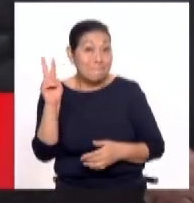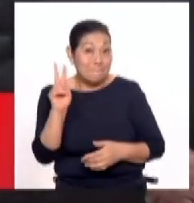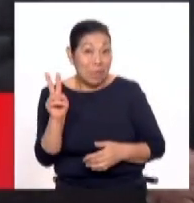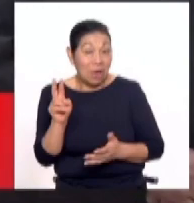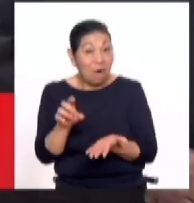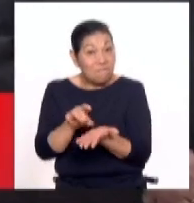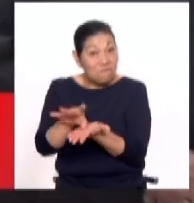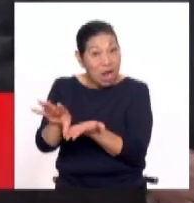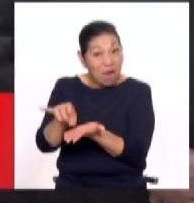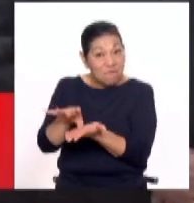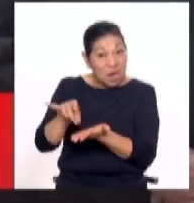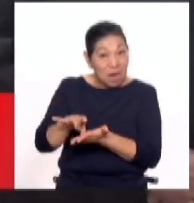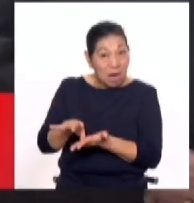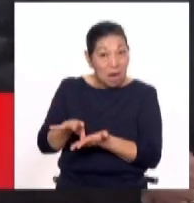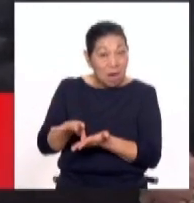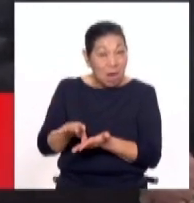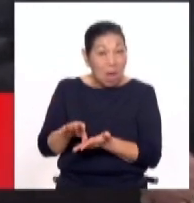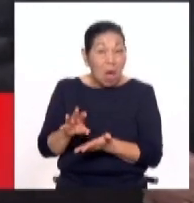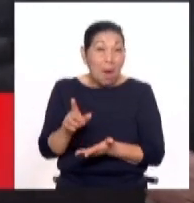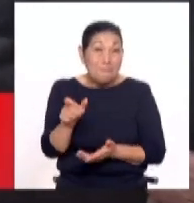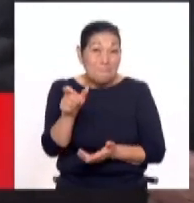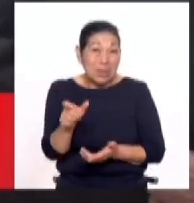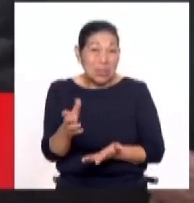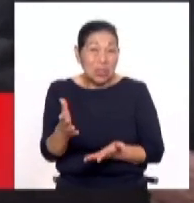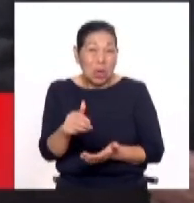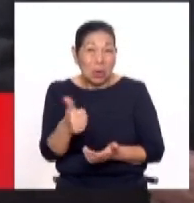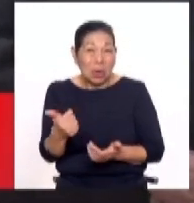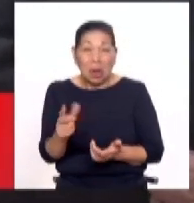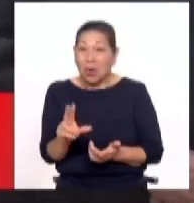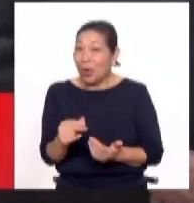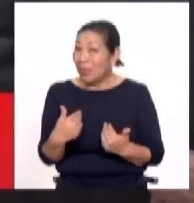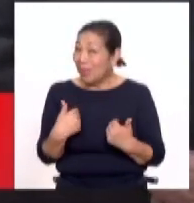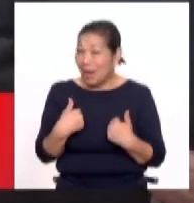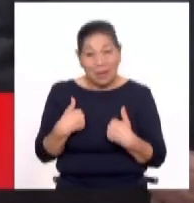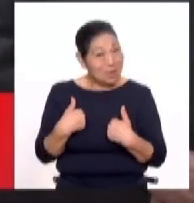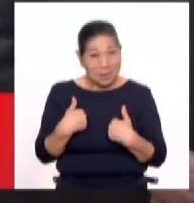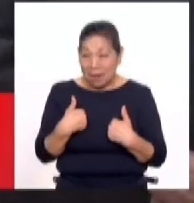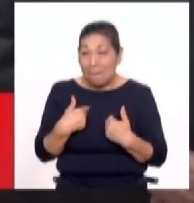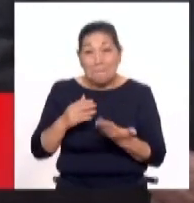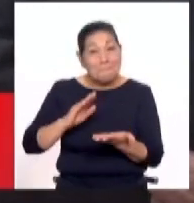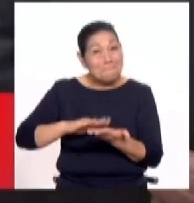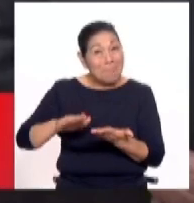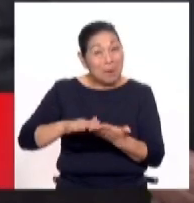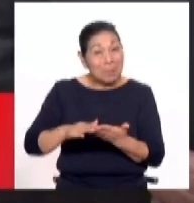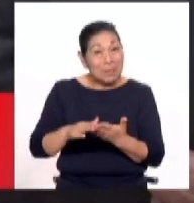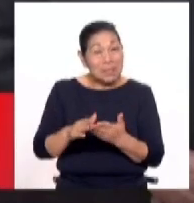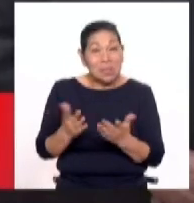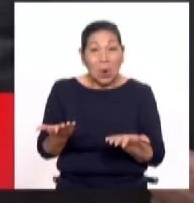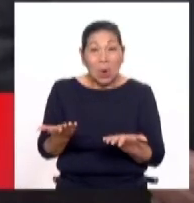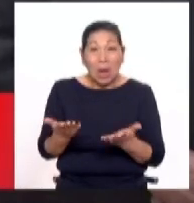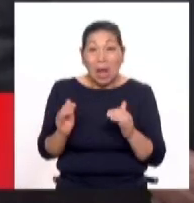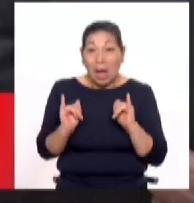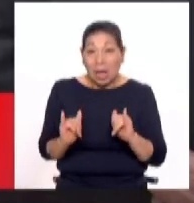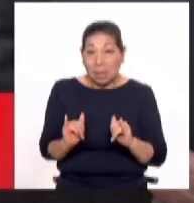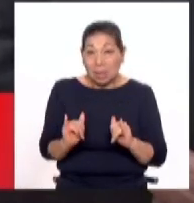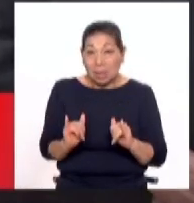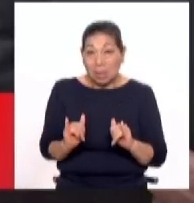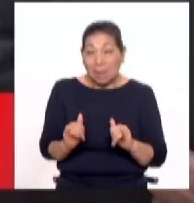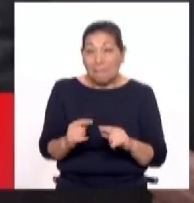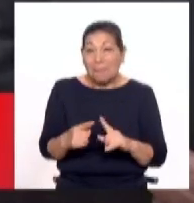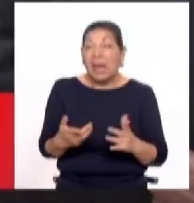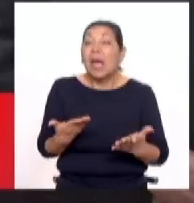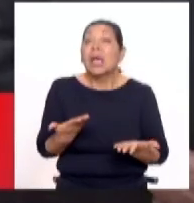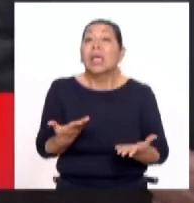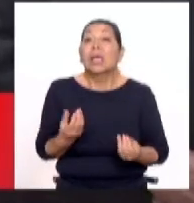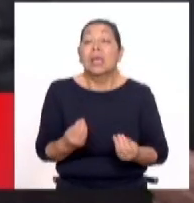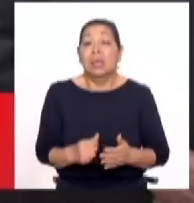la expulsión de los ciudadanos extranjeros que no tengan el permiso o la autorización aquí en nuestro país y de